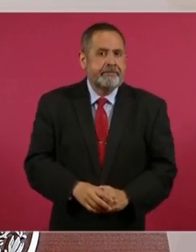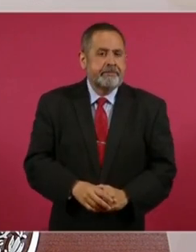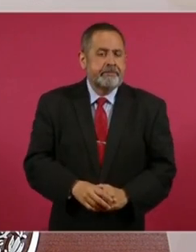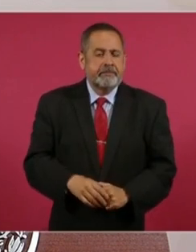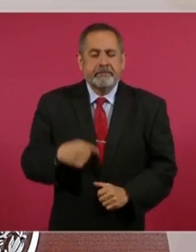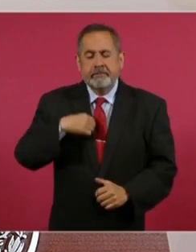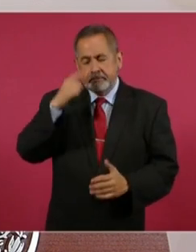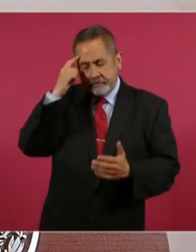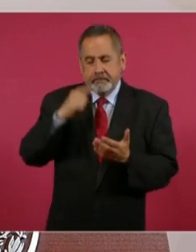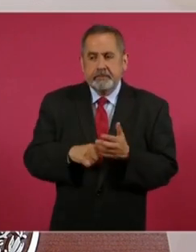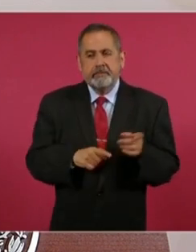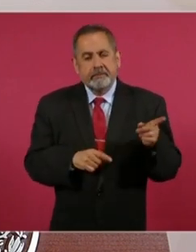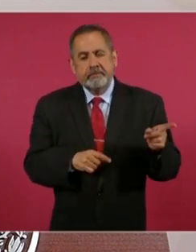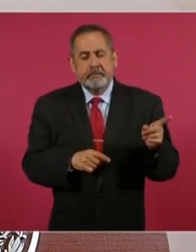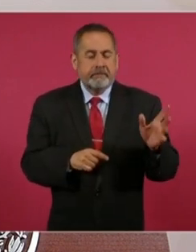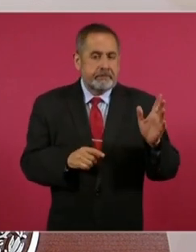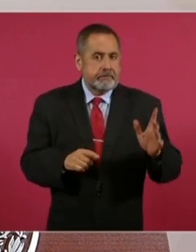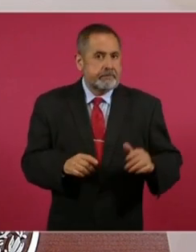porque yo creo que está